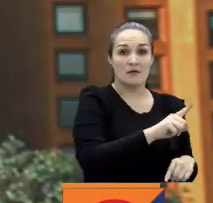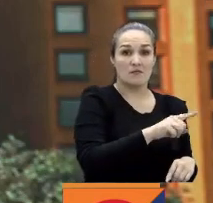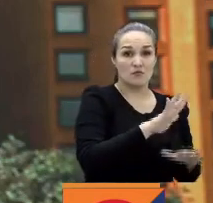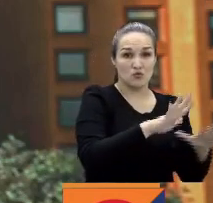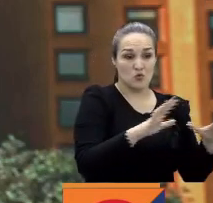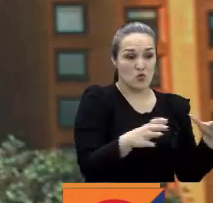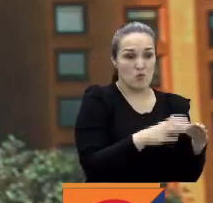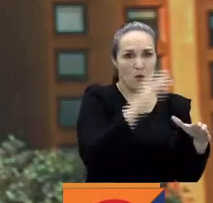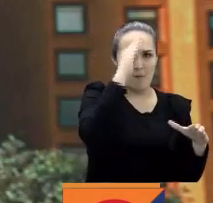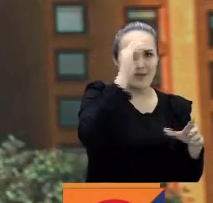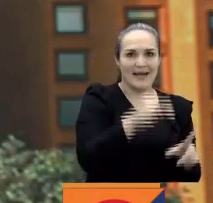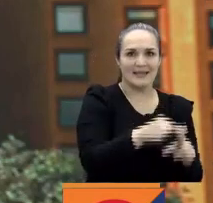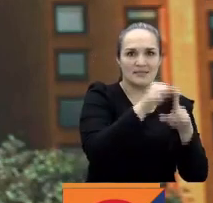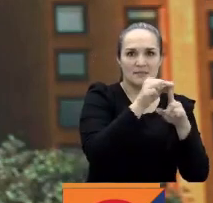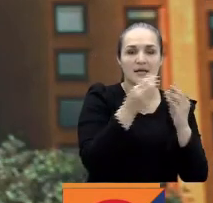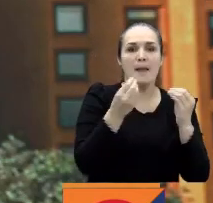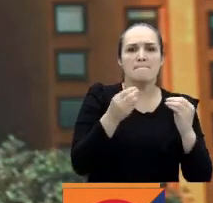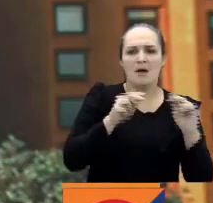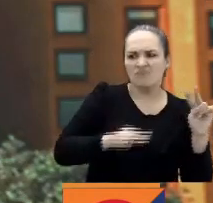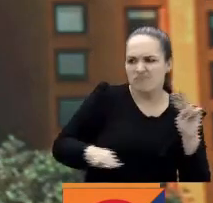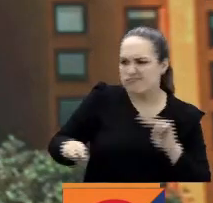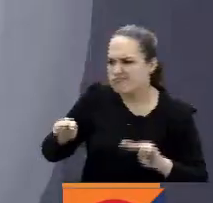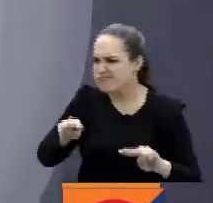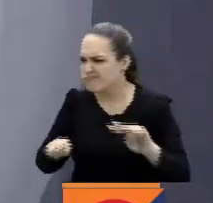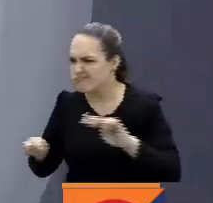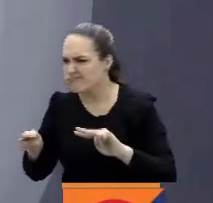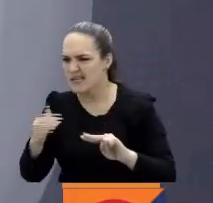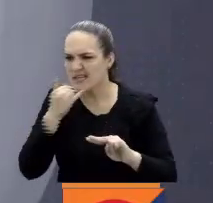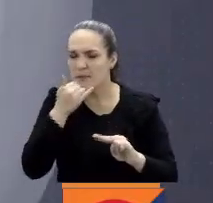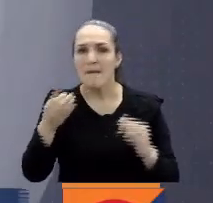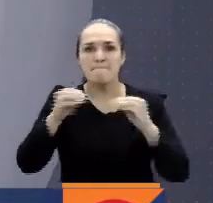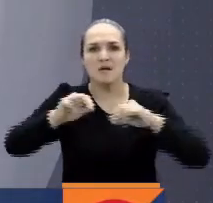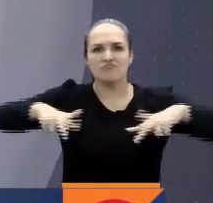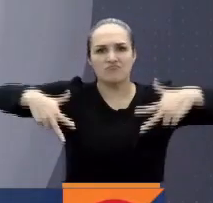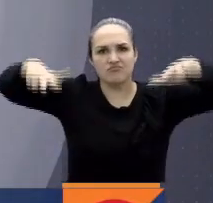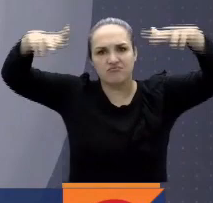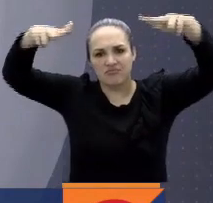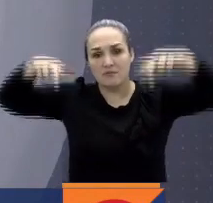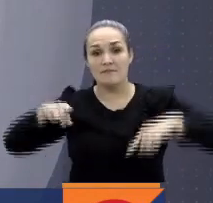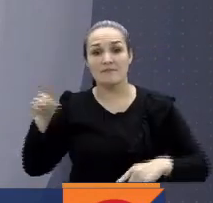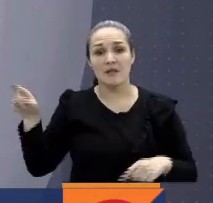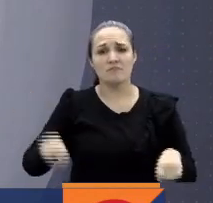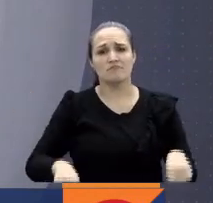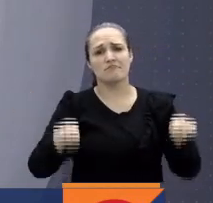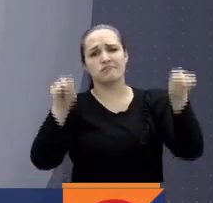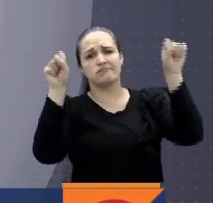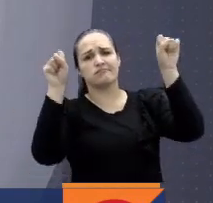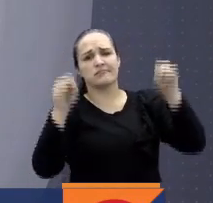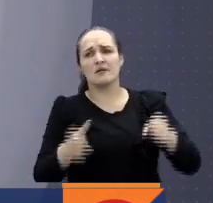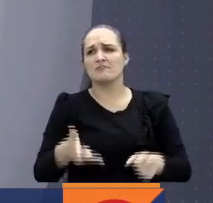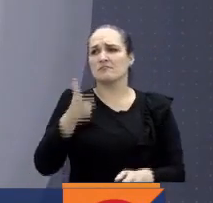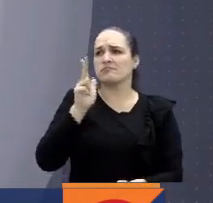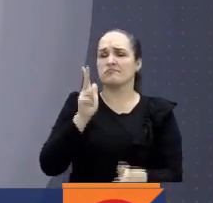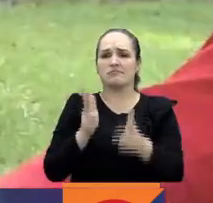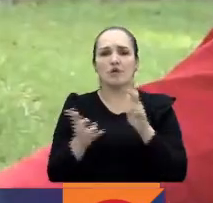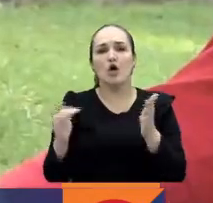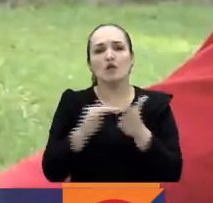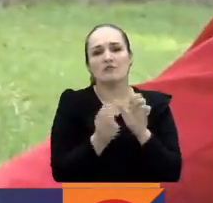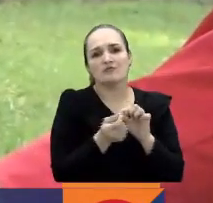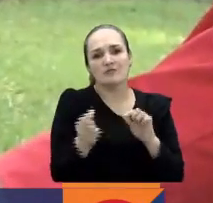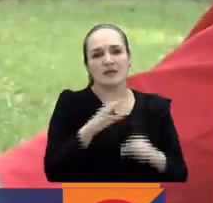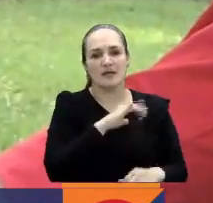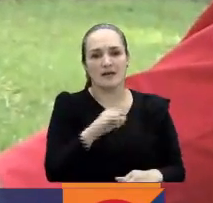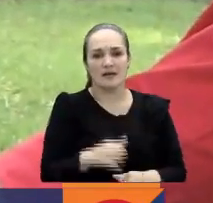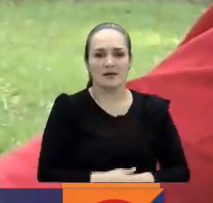cielo y tierra a quienes están participando de esto. Estas acrobacias volvieron a las carreteras cercanas a Cali.